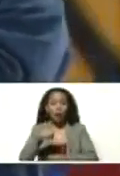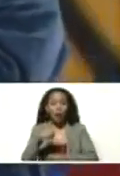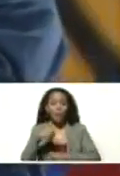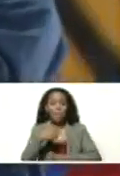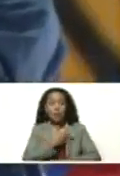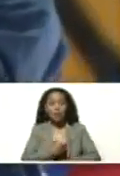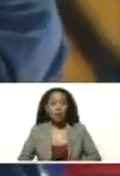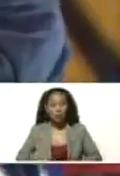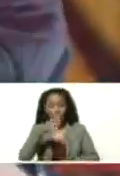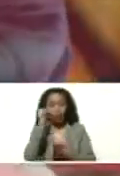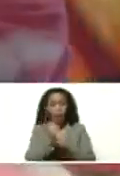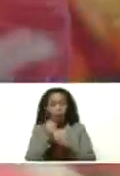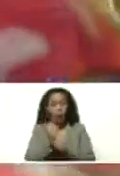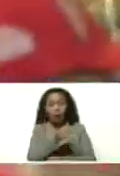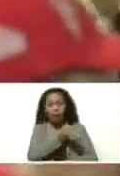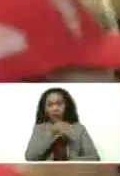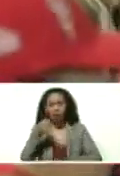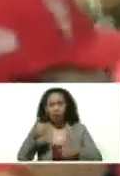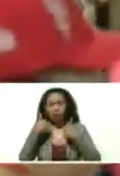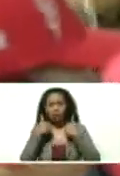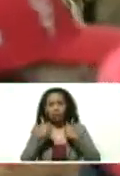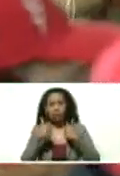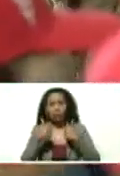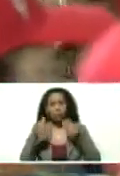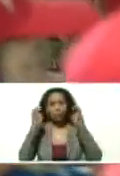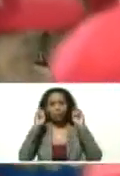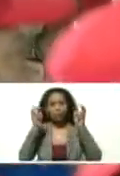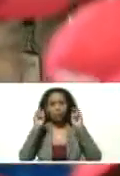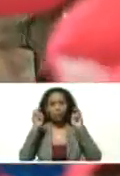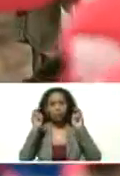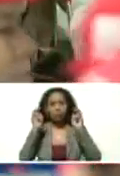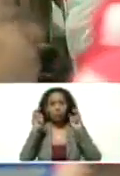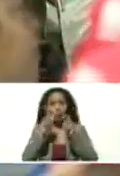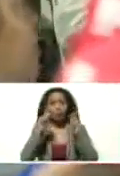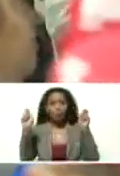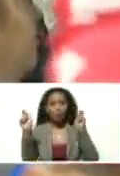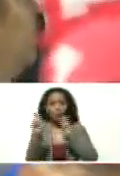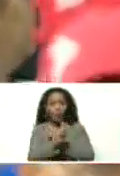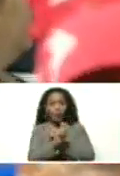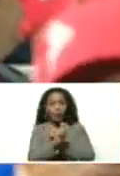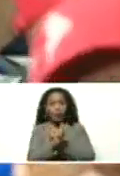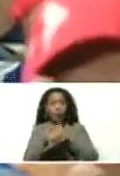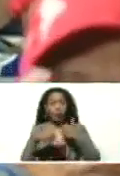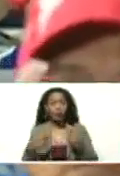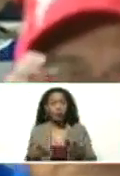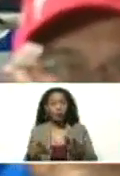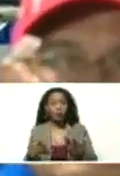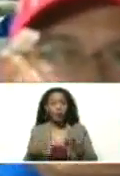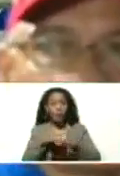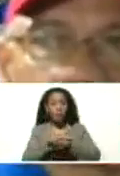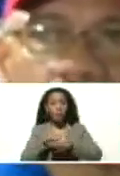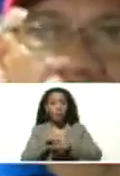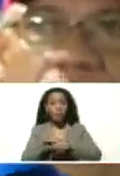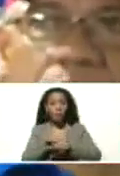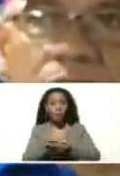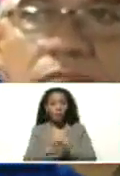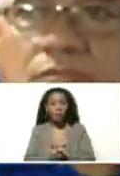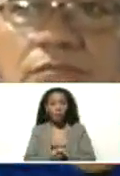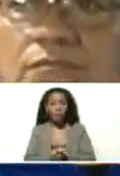haciendo un trabajo extraordinario y en consecuencia se traduce en como decía el ministro Biomorgi, que se